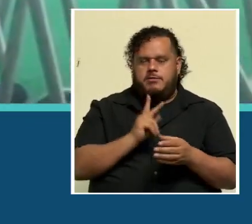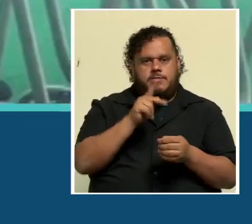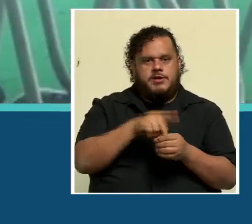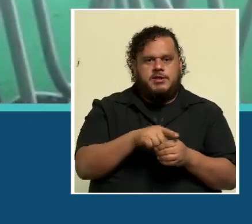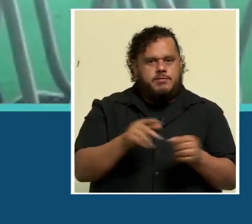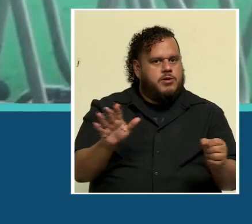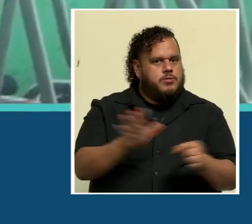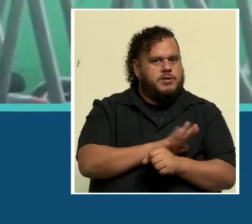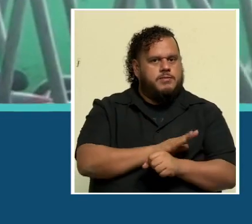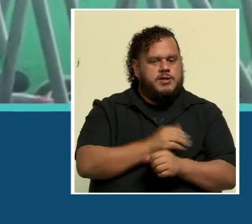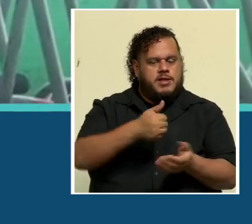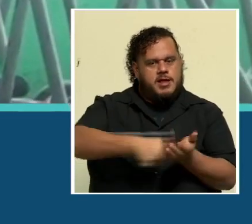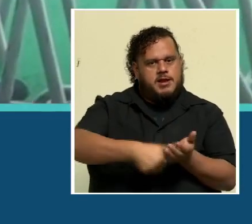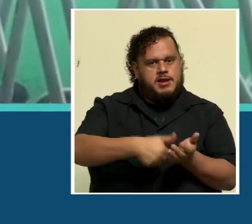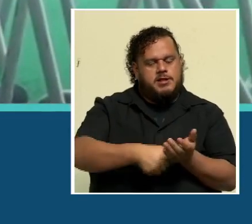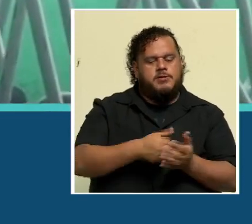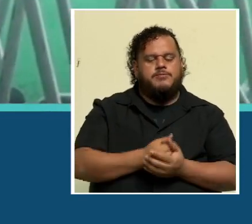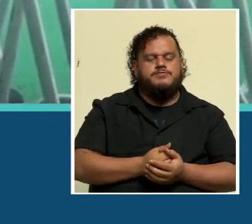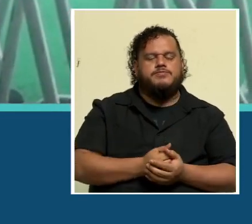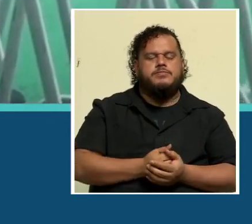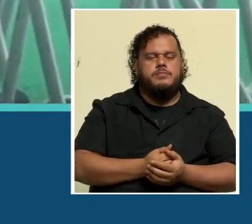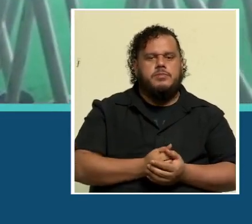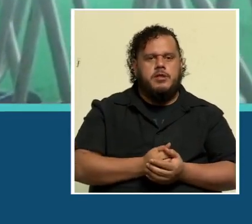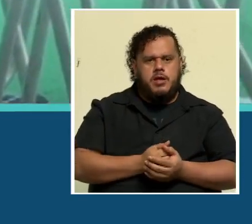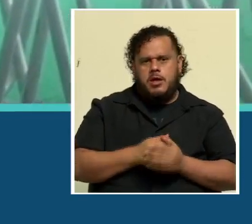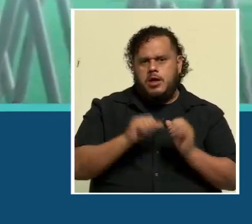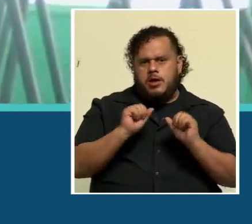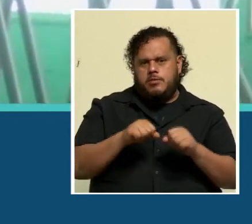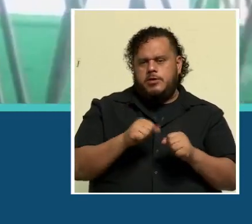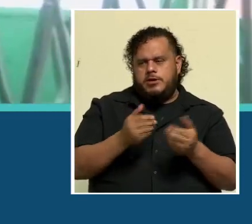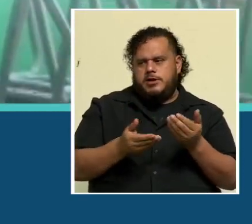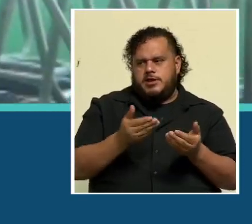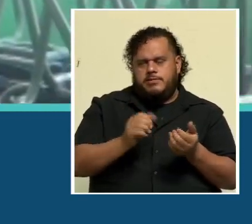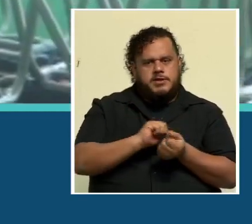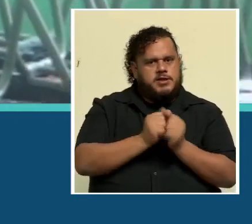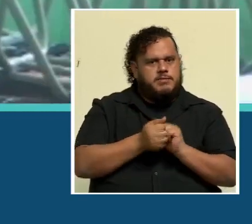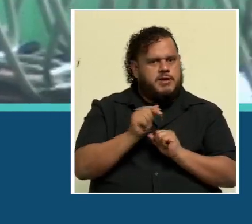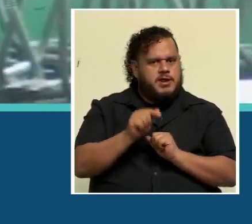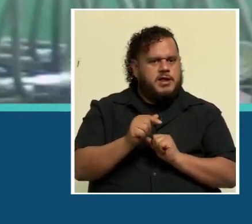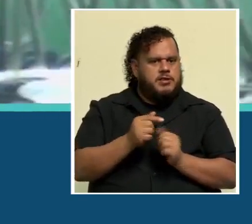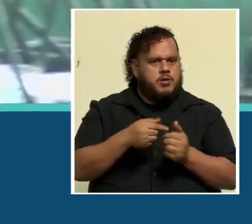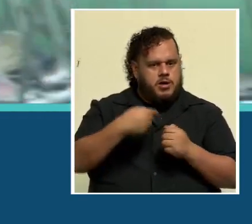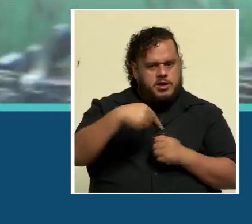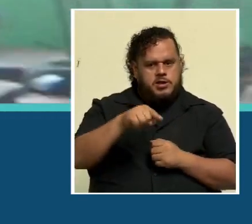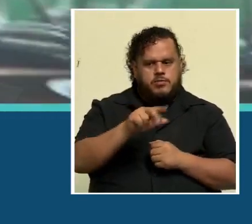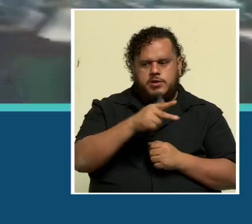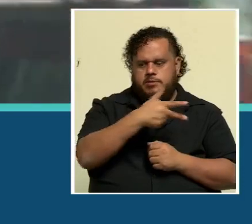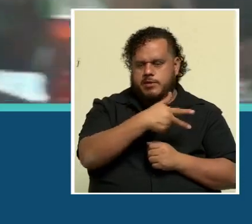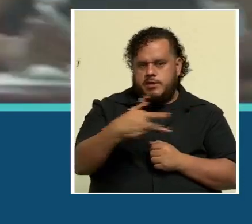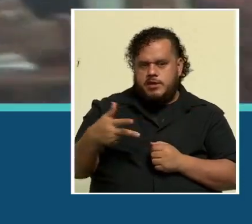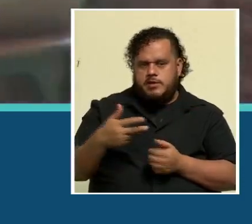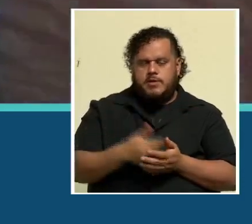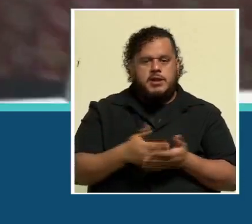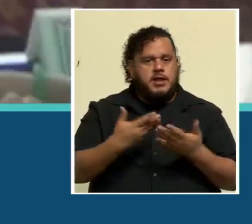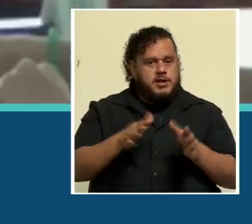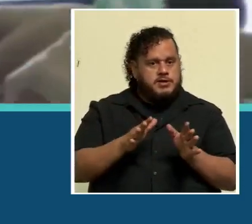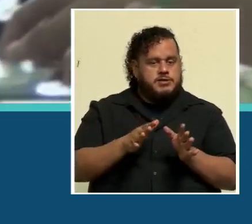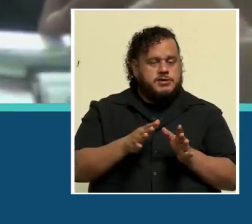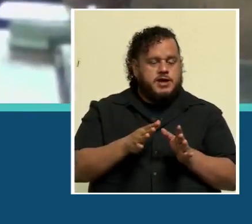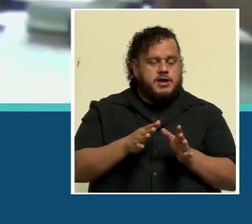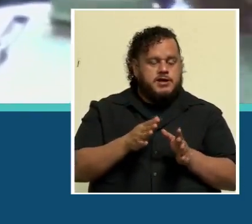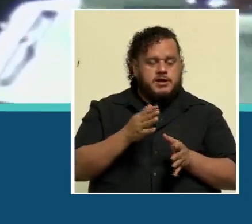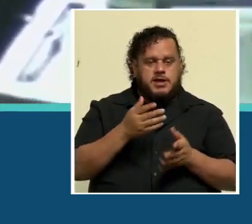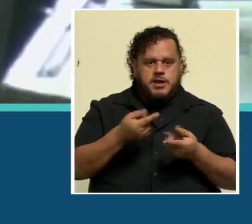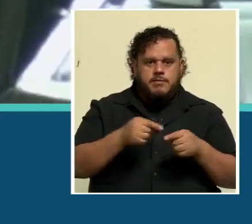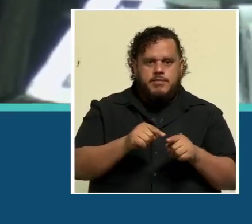lleno en la elección. ¿Podría estar cambiando esto en estas próximas 3 semanas ya que se dé finalmente